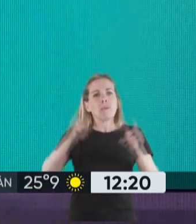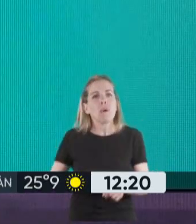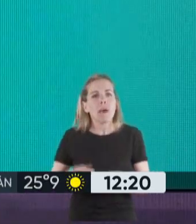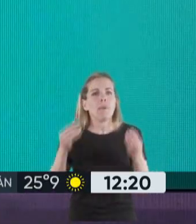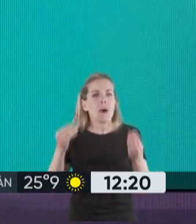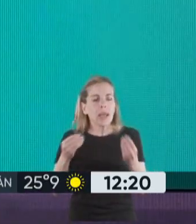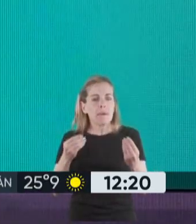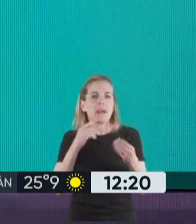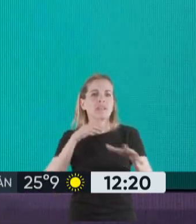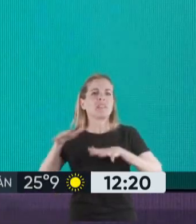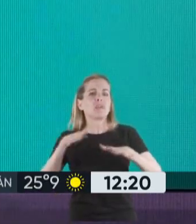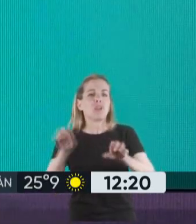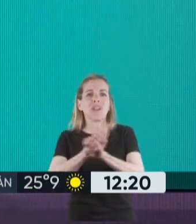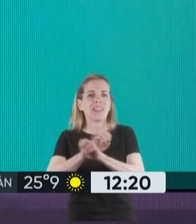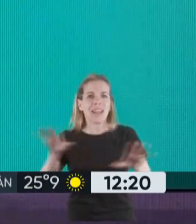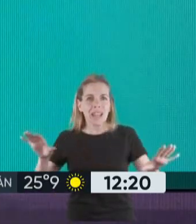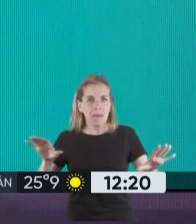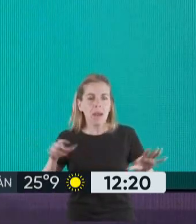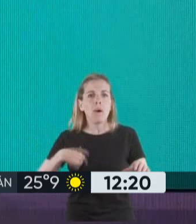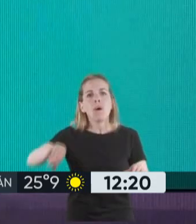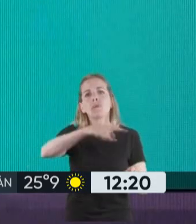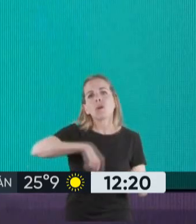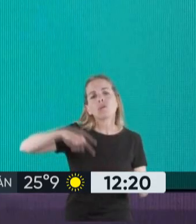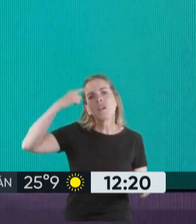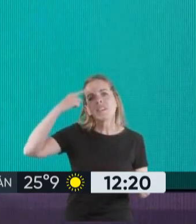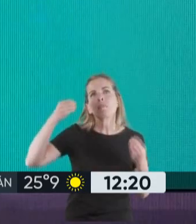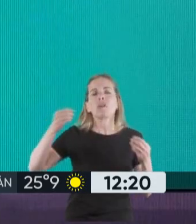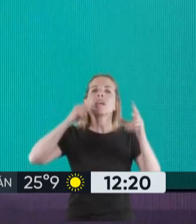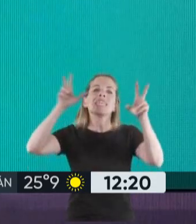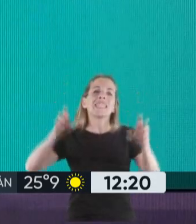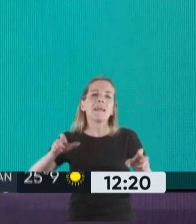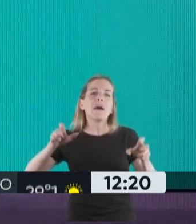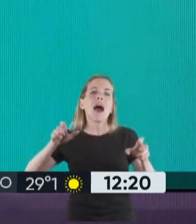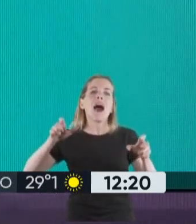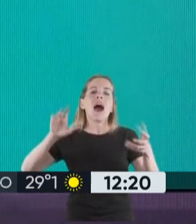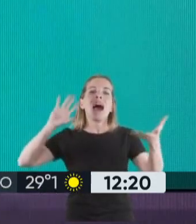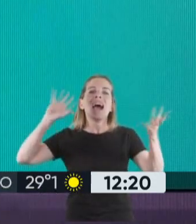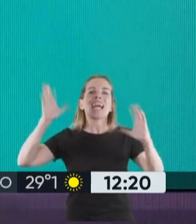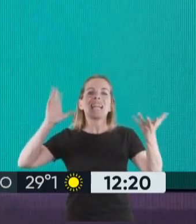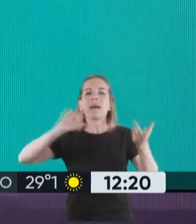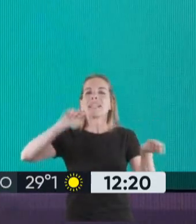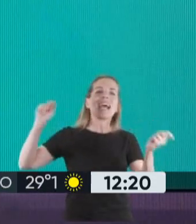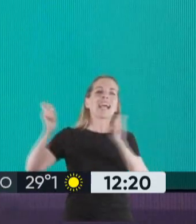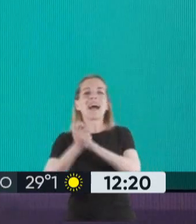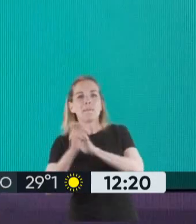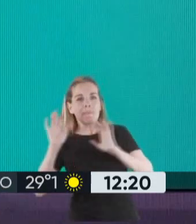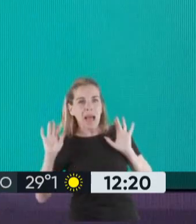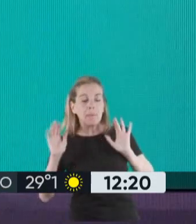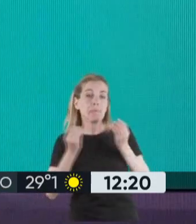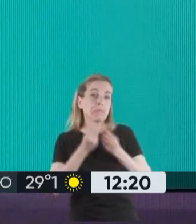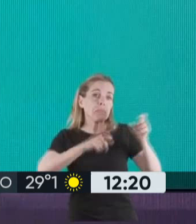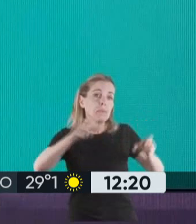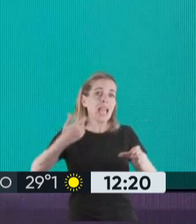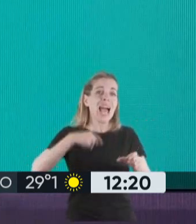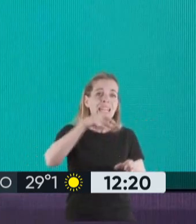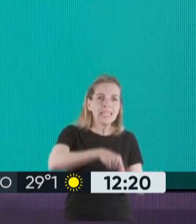la tragedia. Porque cuando uno habla del cambio climático, para los argentinos, muchos argentinos nos